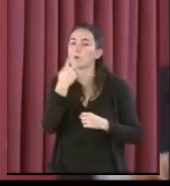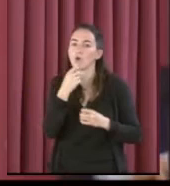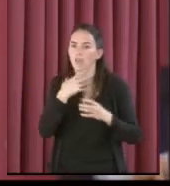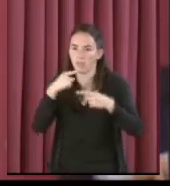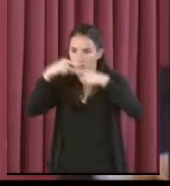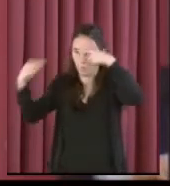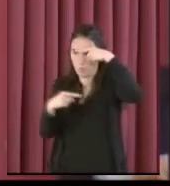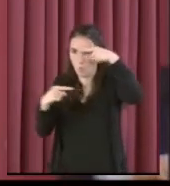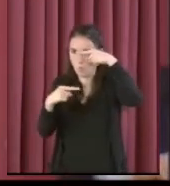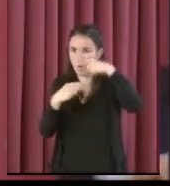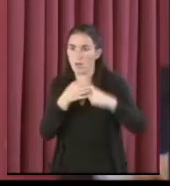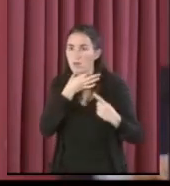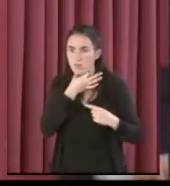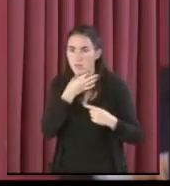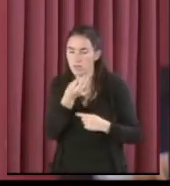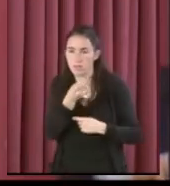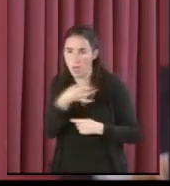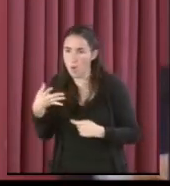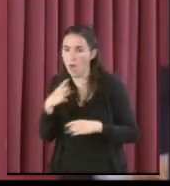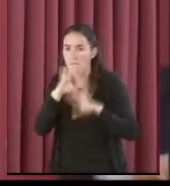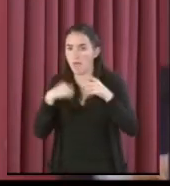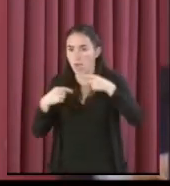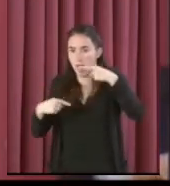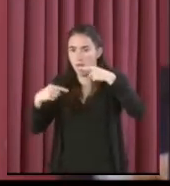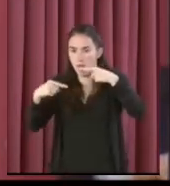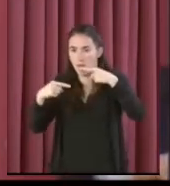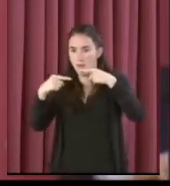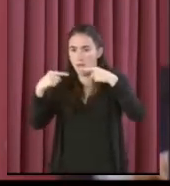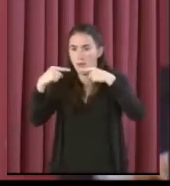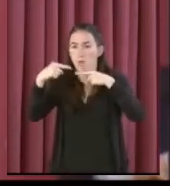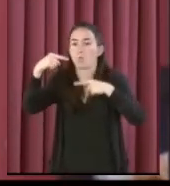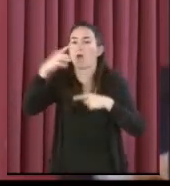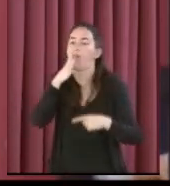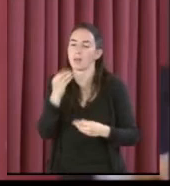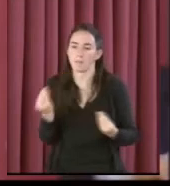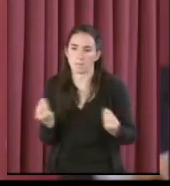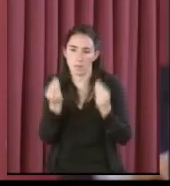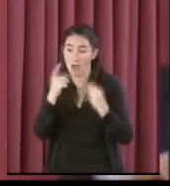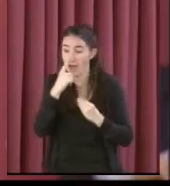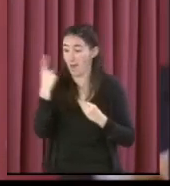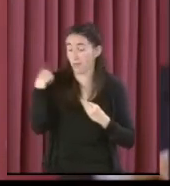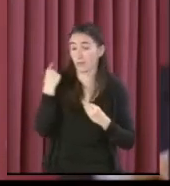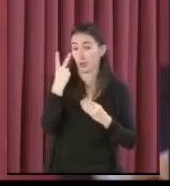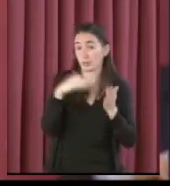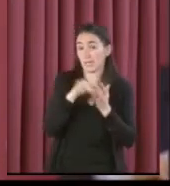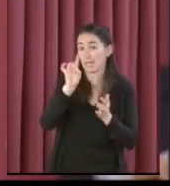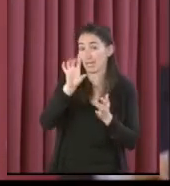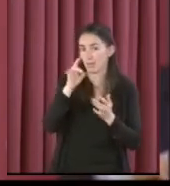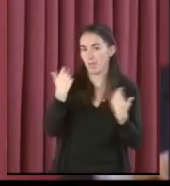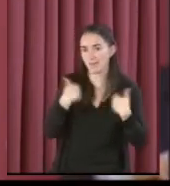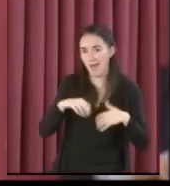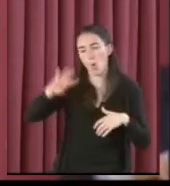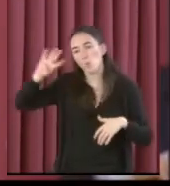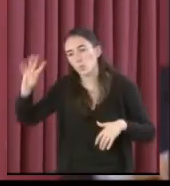solvencia económica y emprender una tendencia de reducción de endeudamiento. El año 2015 ha sido el cuarto ejercicio consecutivo que